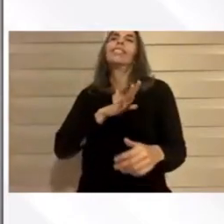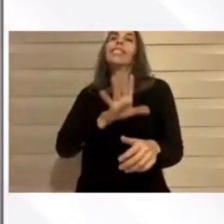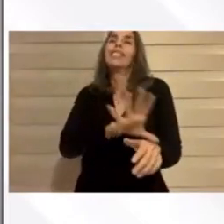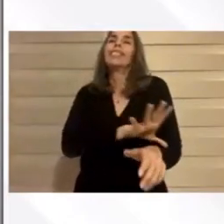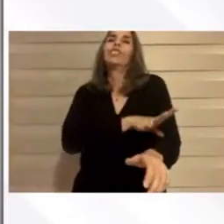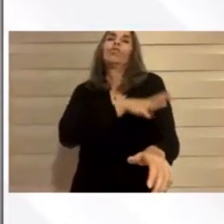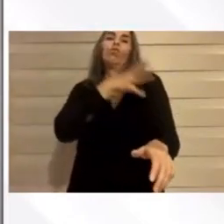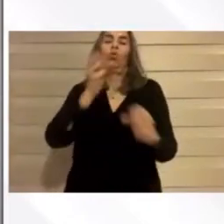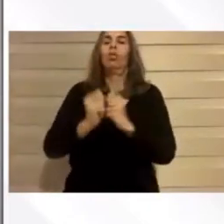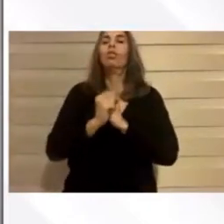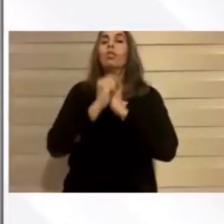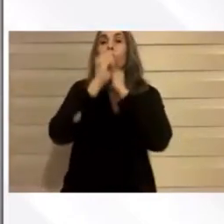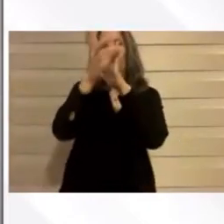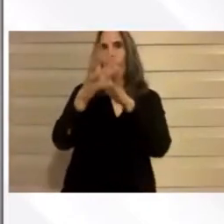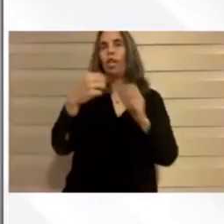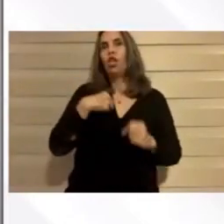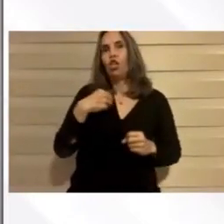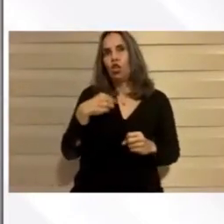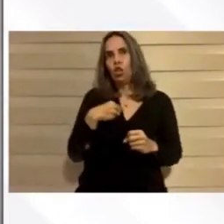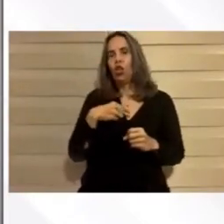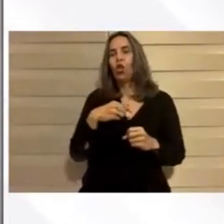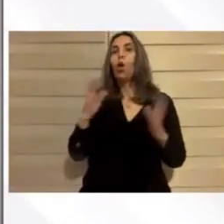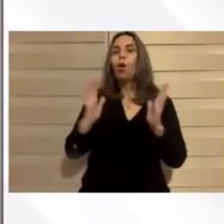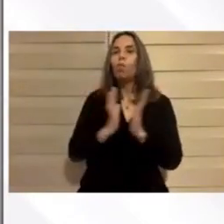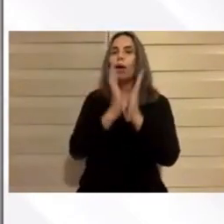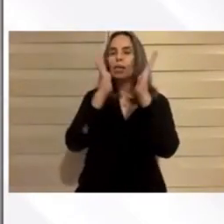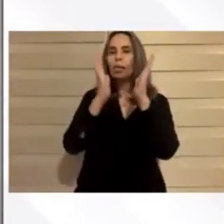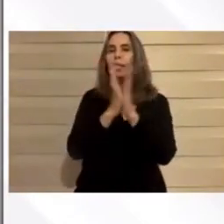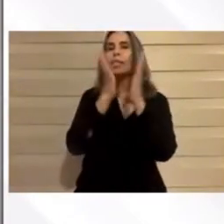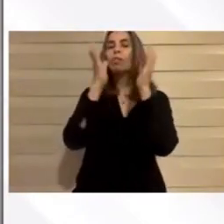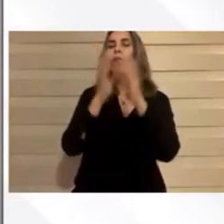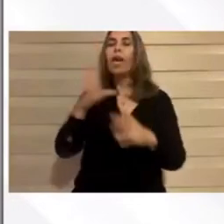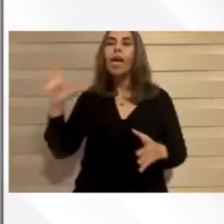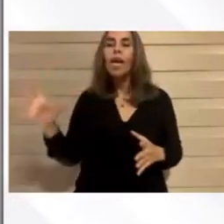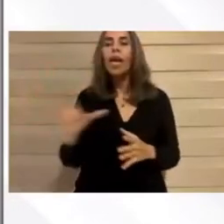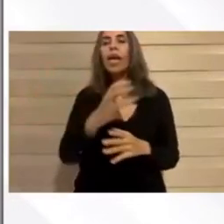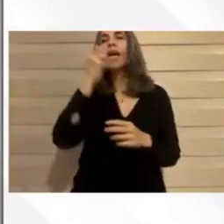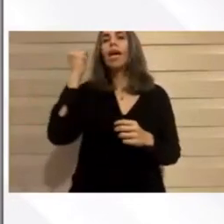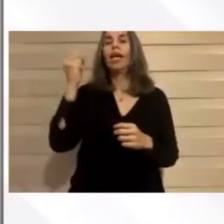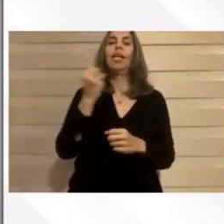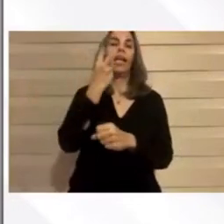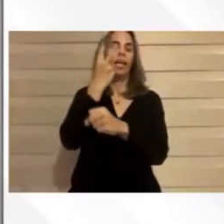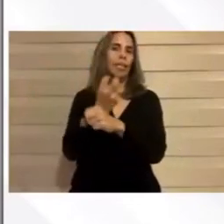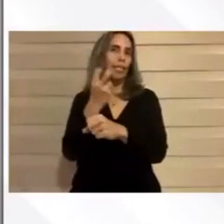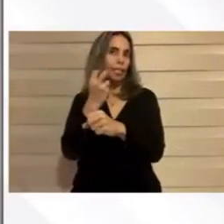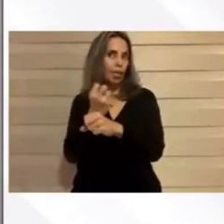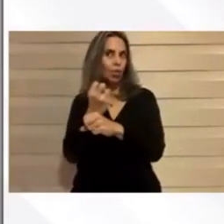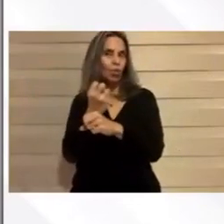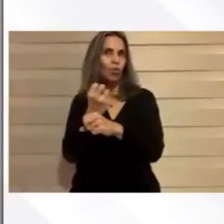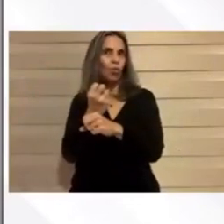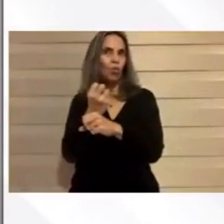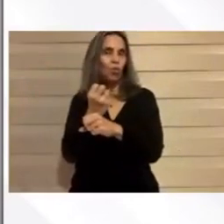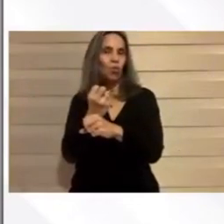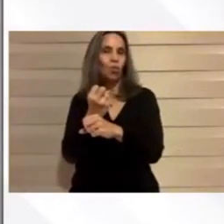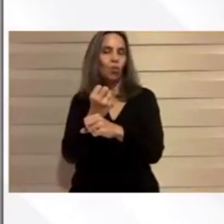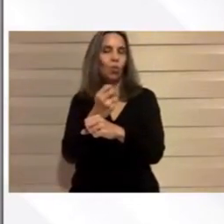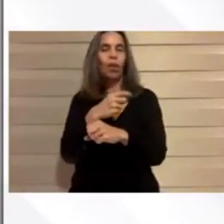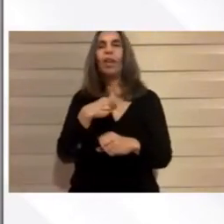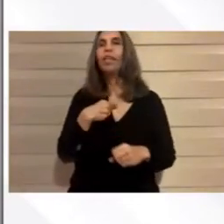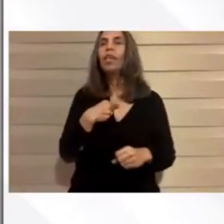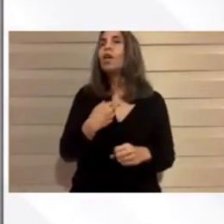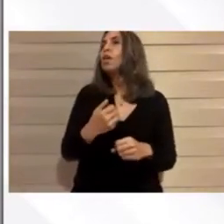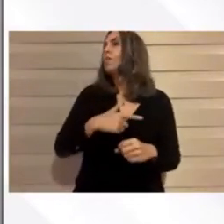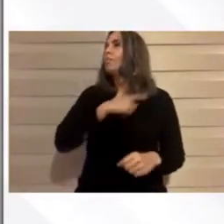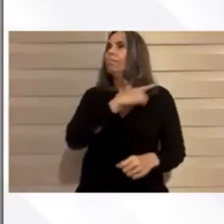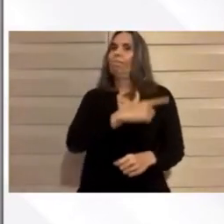cual quedé segundo lugar. Desde pequeña me ha atraído la música y siempre quise aprender. Eso fue algo que me enseñó esta escuela. Me encanta tocar el piano, es